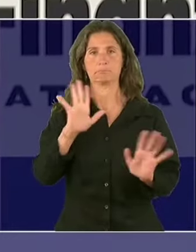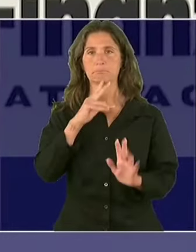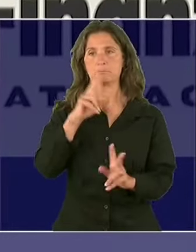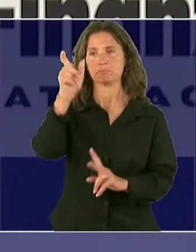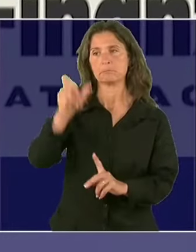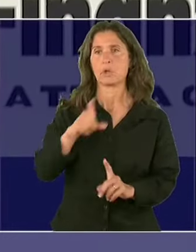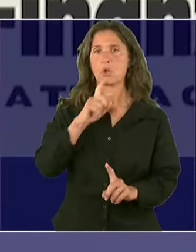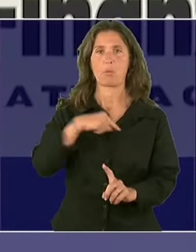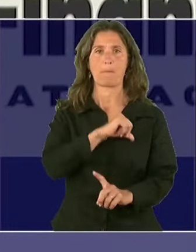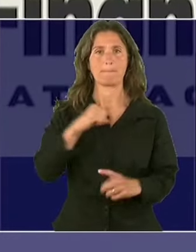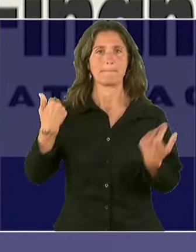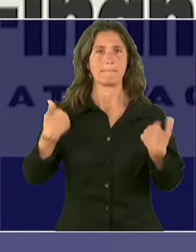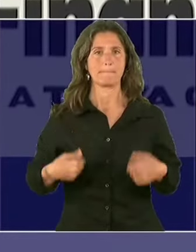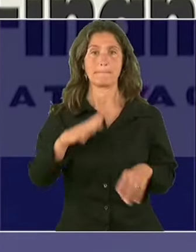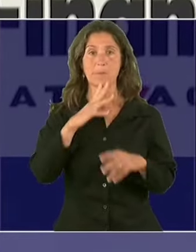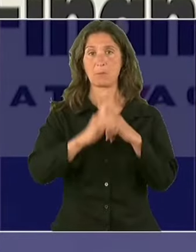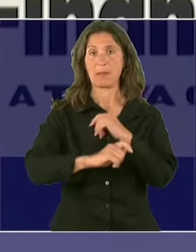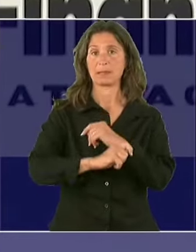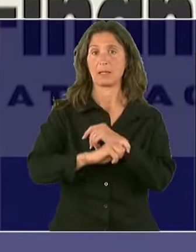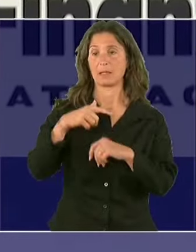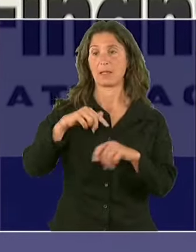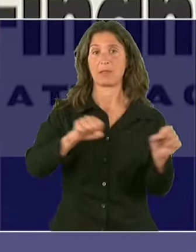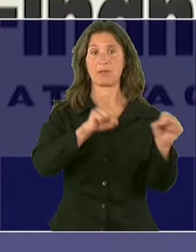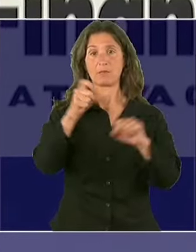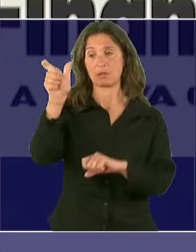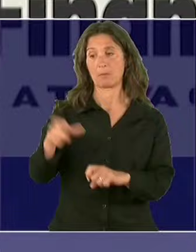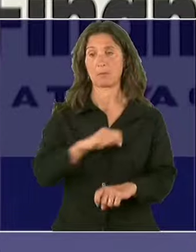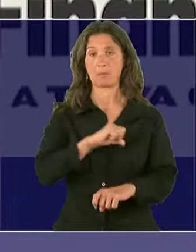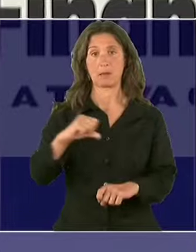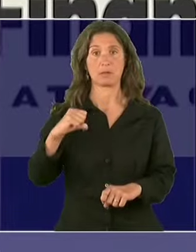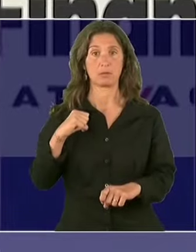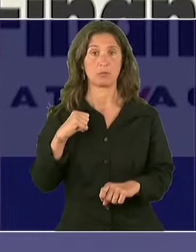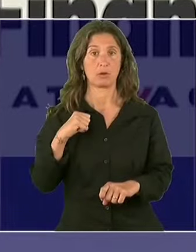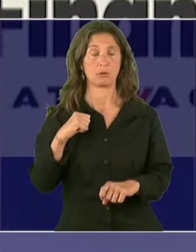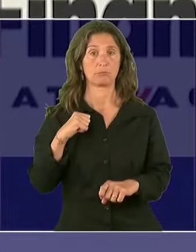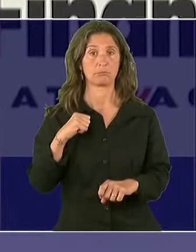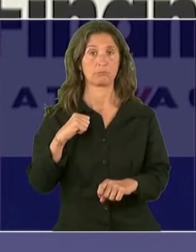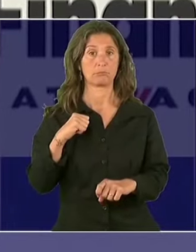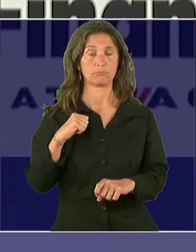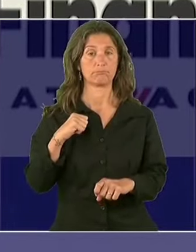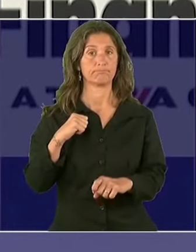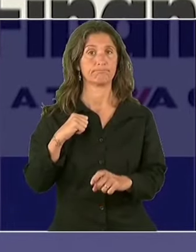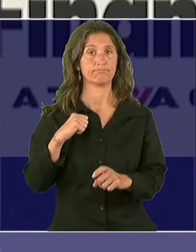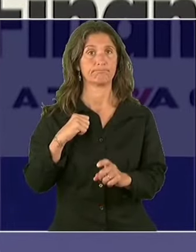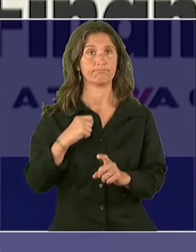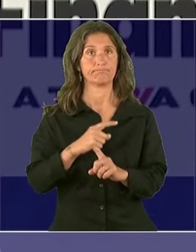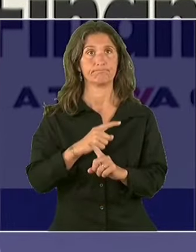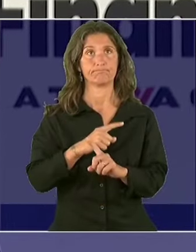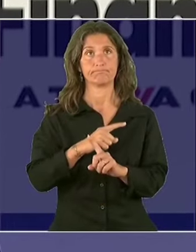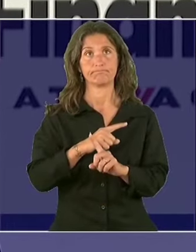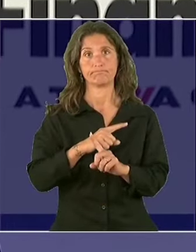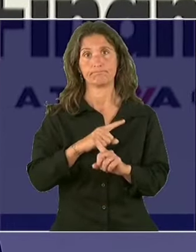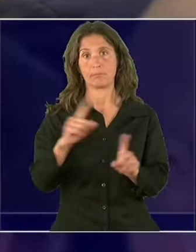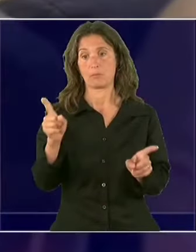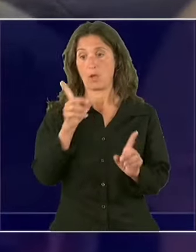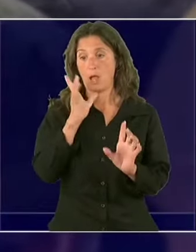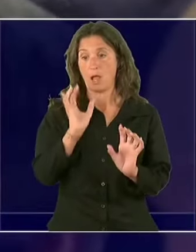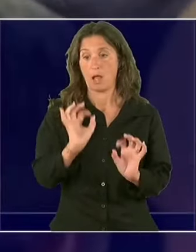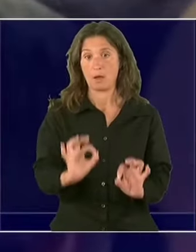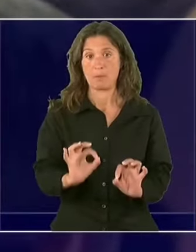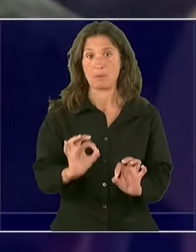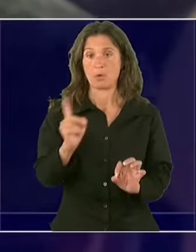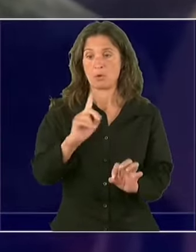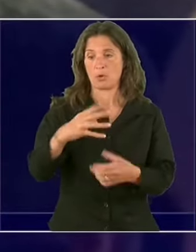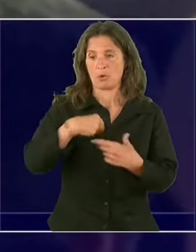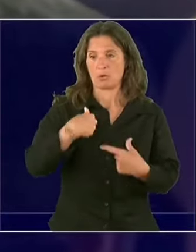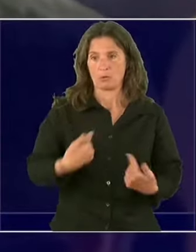estrategias de defensa de un particular tampoco son ahora mismo parte de mi responsabilidad acusa el